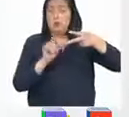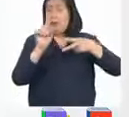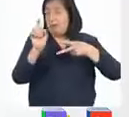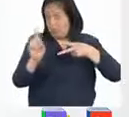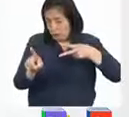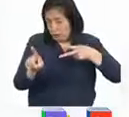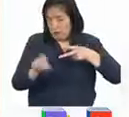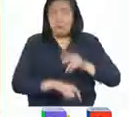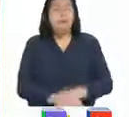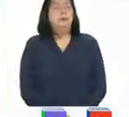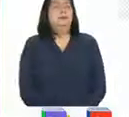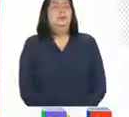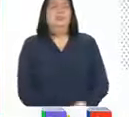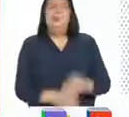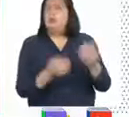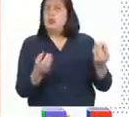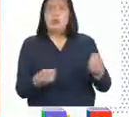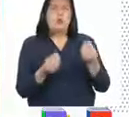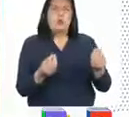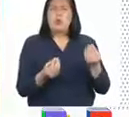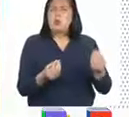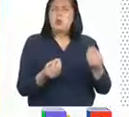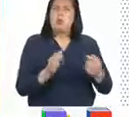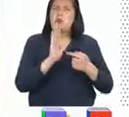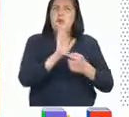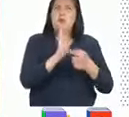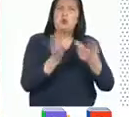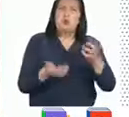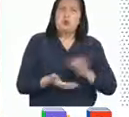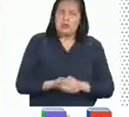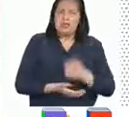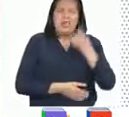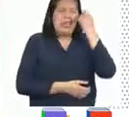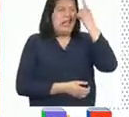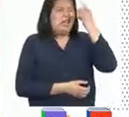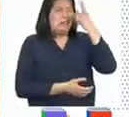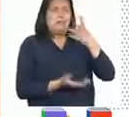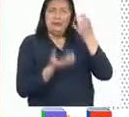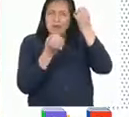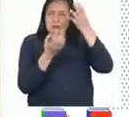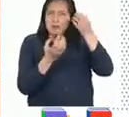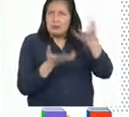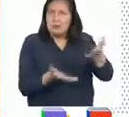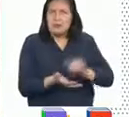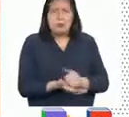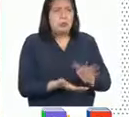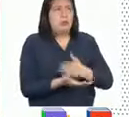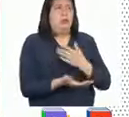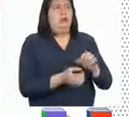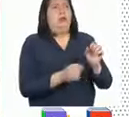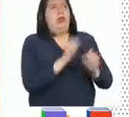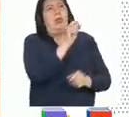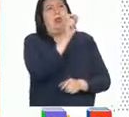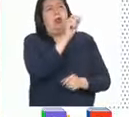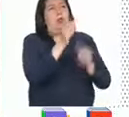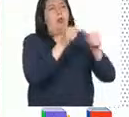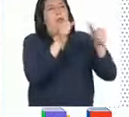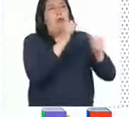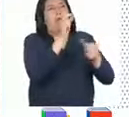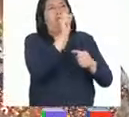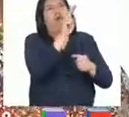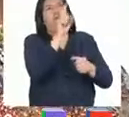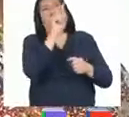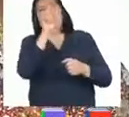de Arturo. ¿De qué manera se puede presentar y entender esta información sin usar números